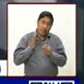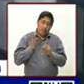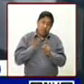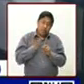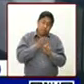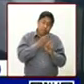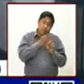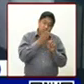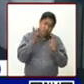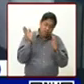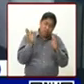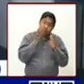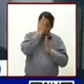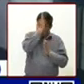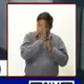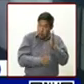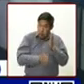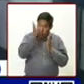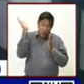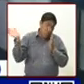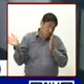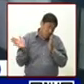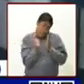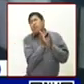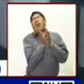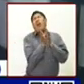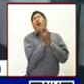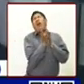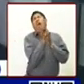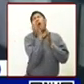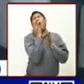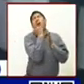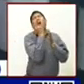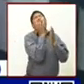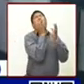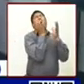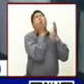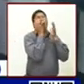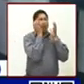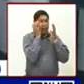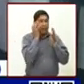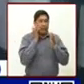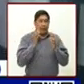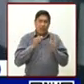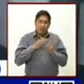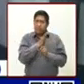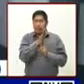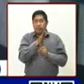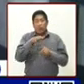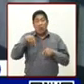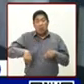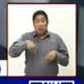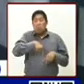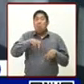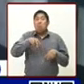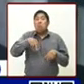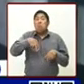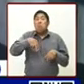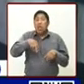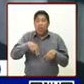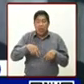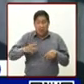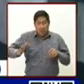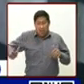de marzo, altura Santiago II, y donde me atropelló los pies,